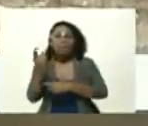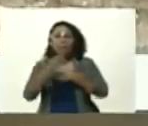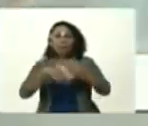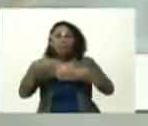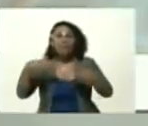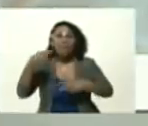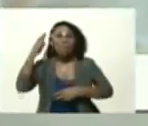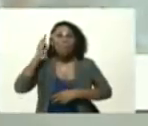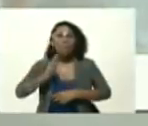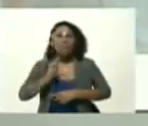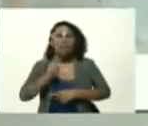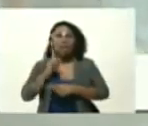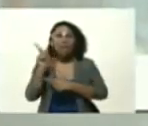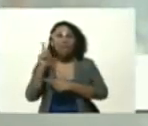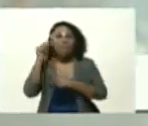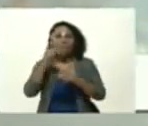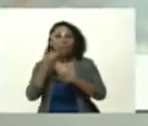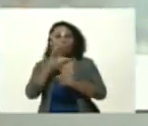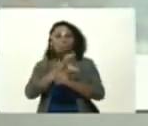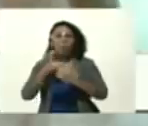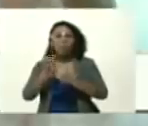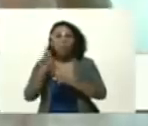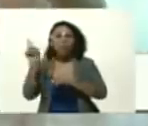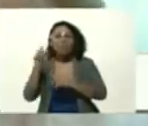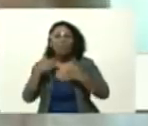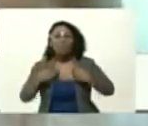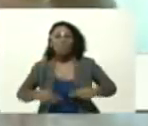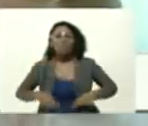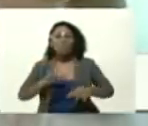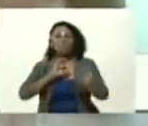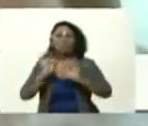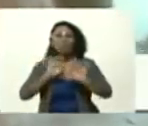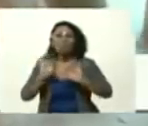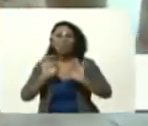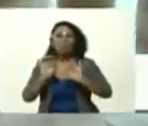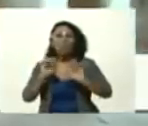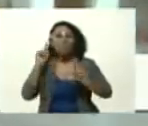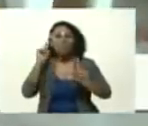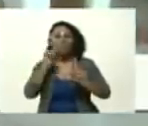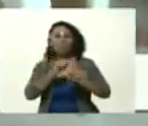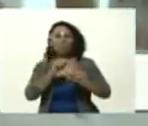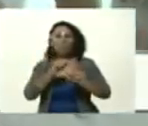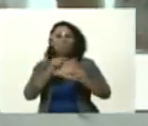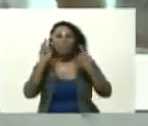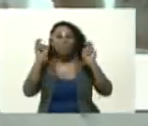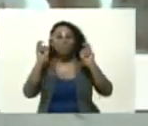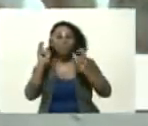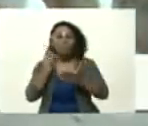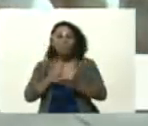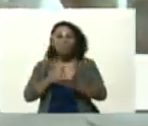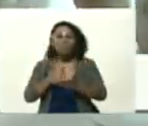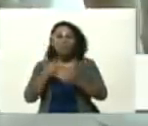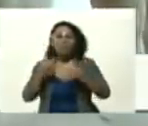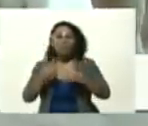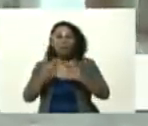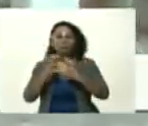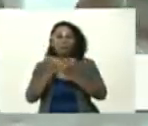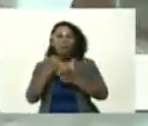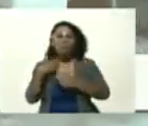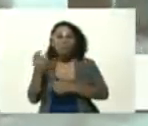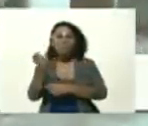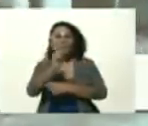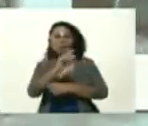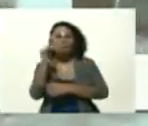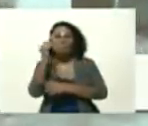revolución bolivariana hacia este patrimonio cultural de la humanidad, preparándonos hacia un retorno presencial a clases en el mes